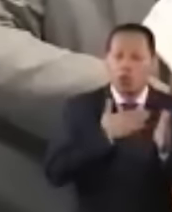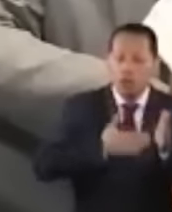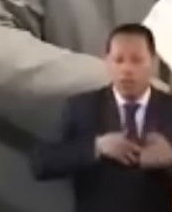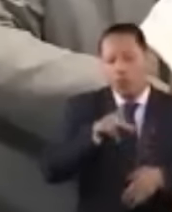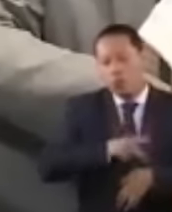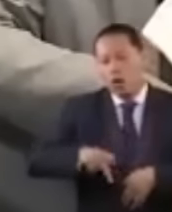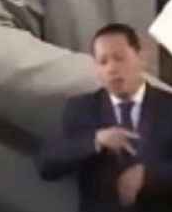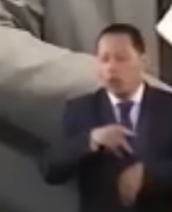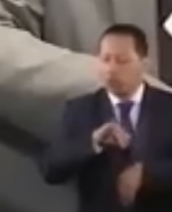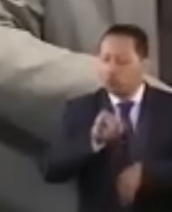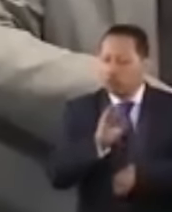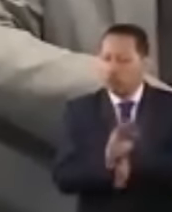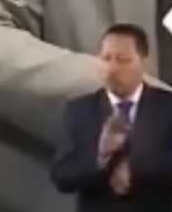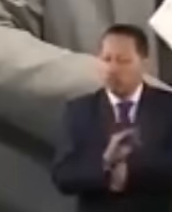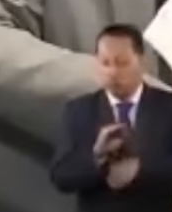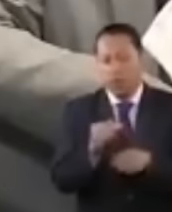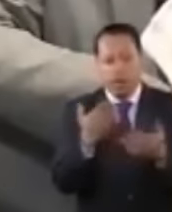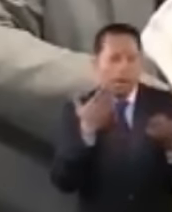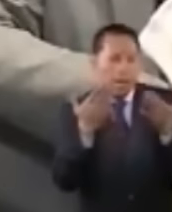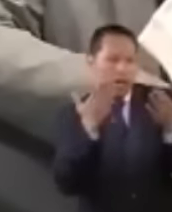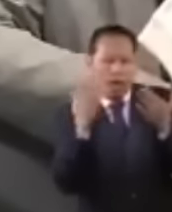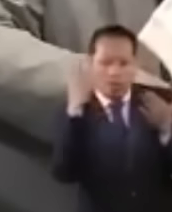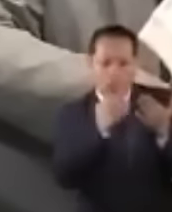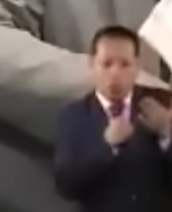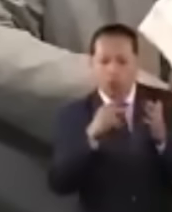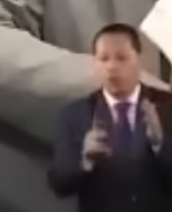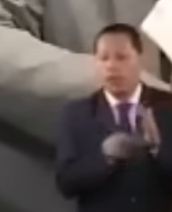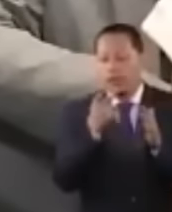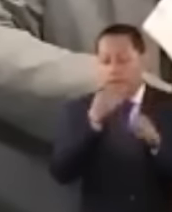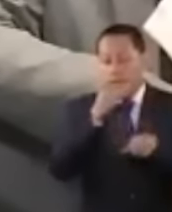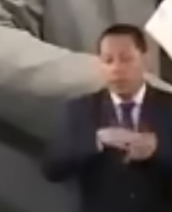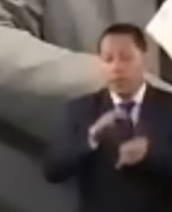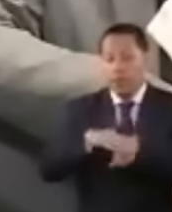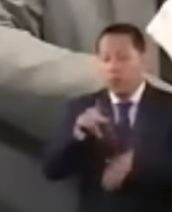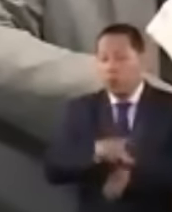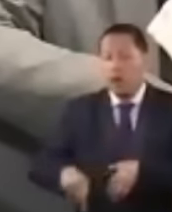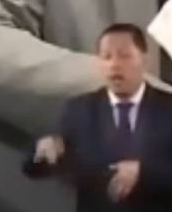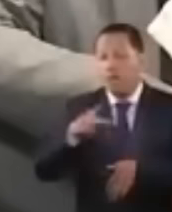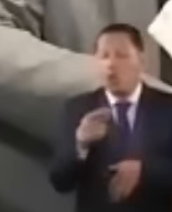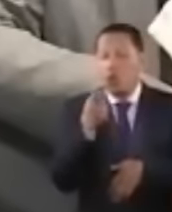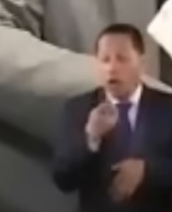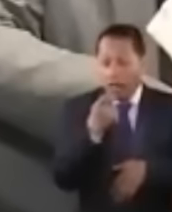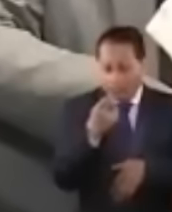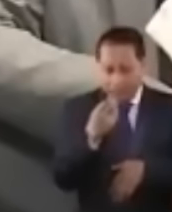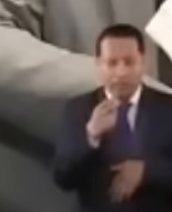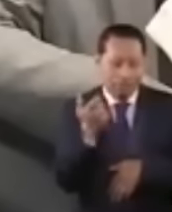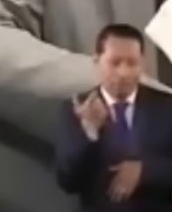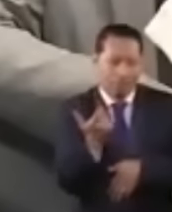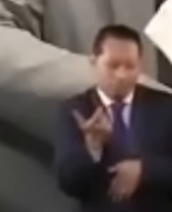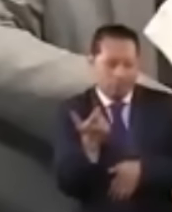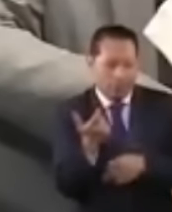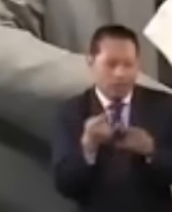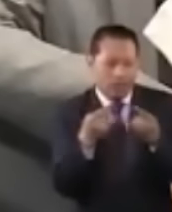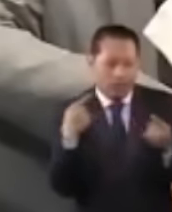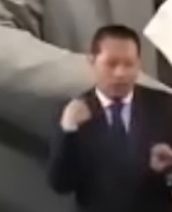al pueblo. Qué bonito contraste, una vez más, que sepa el pueblo que a este monto histórico, solo comparable